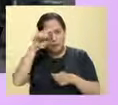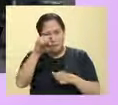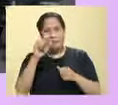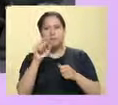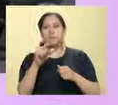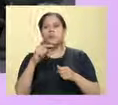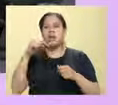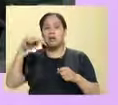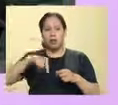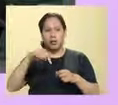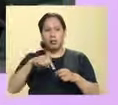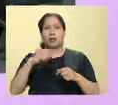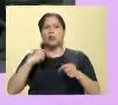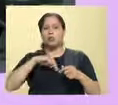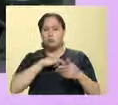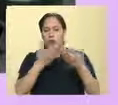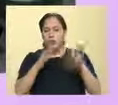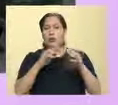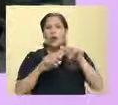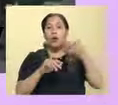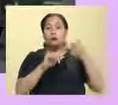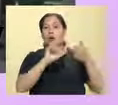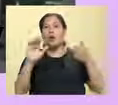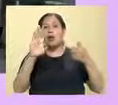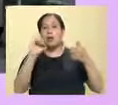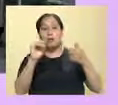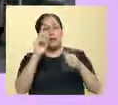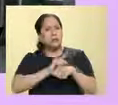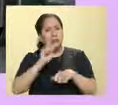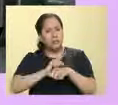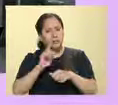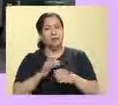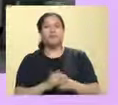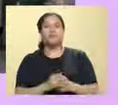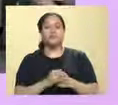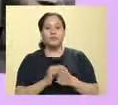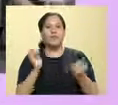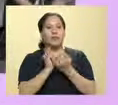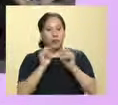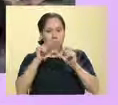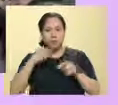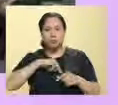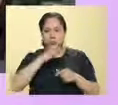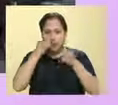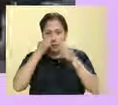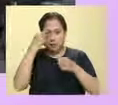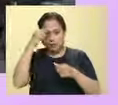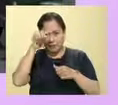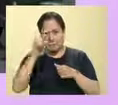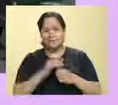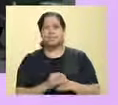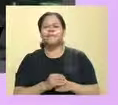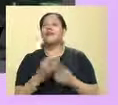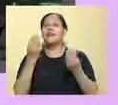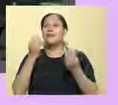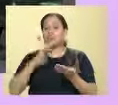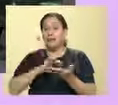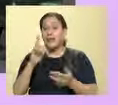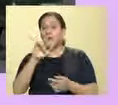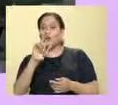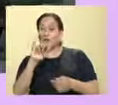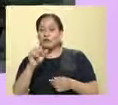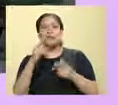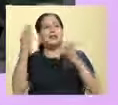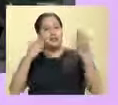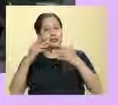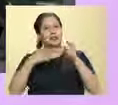Aquí abrimos de 11 a 9 todos los días y estamos a sus órdenes. Muchísimas gracias, Luis, y que siga